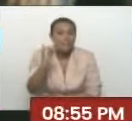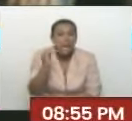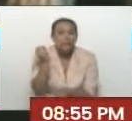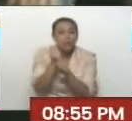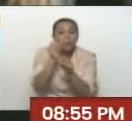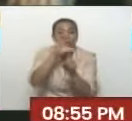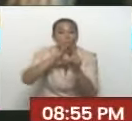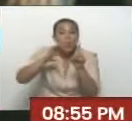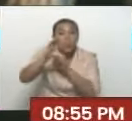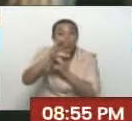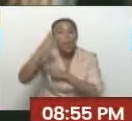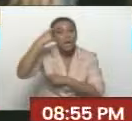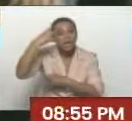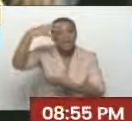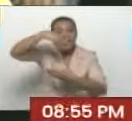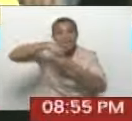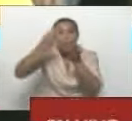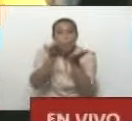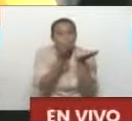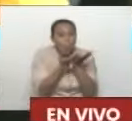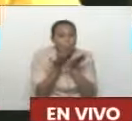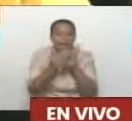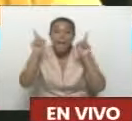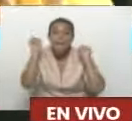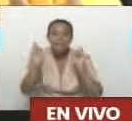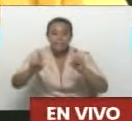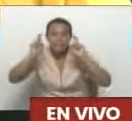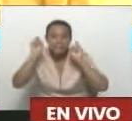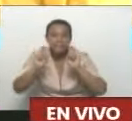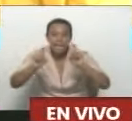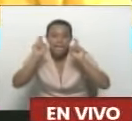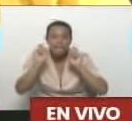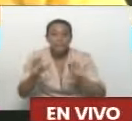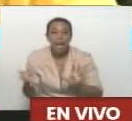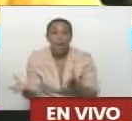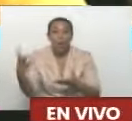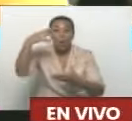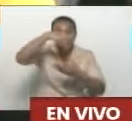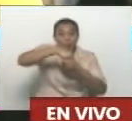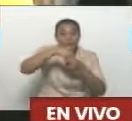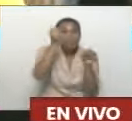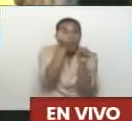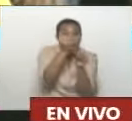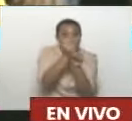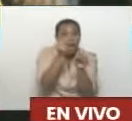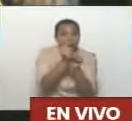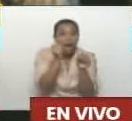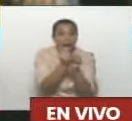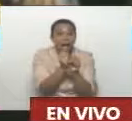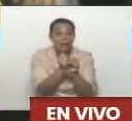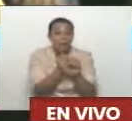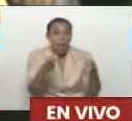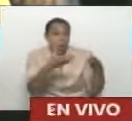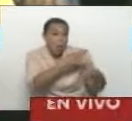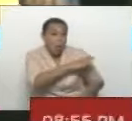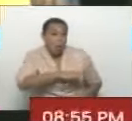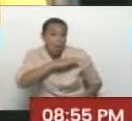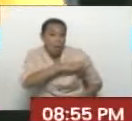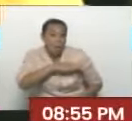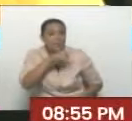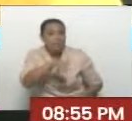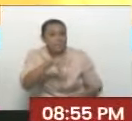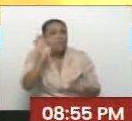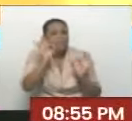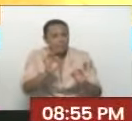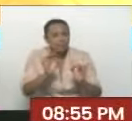de culturas que están en las instituciones educativas, que formen parte, porque bueno, ahí están las brigadas, como usted bien lo dijo,